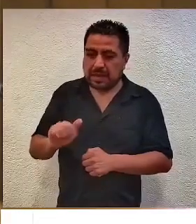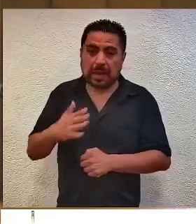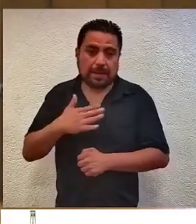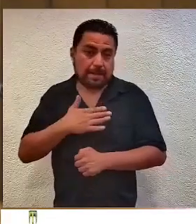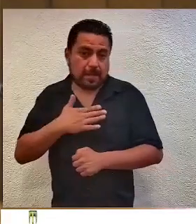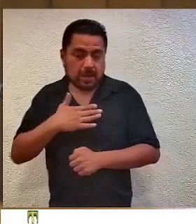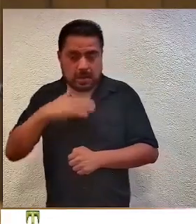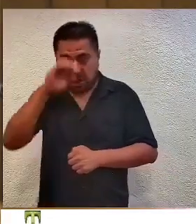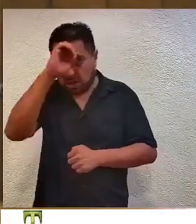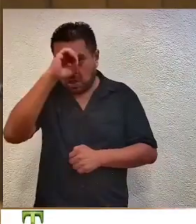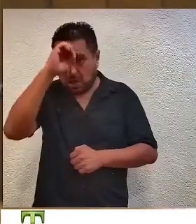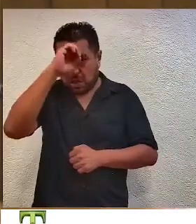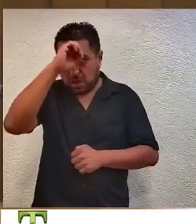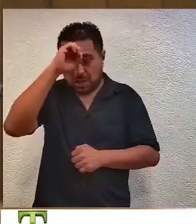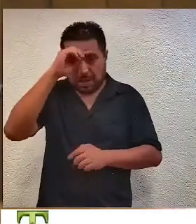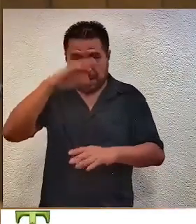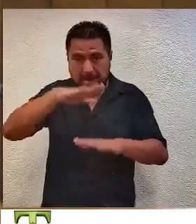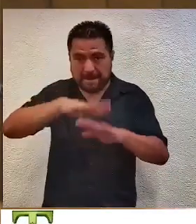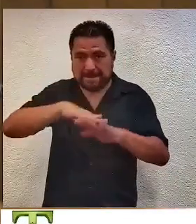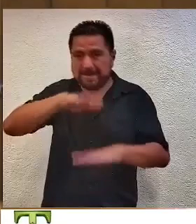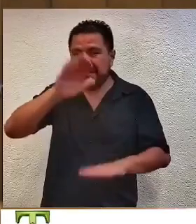opinión, más